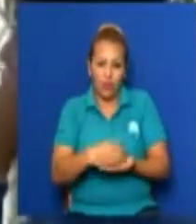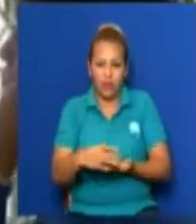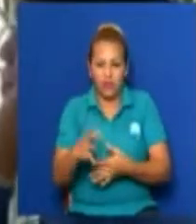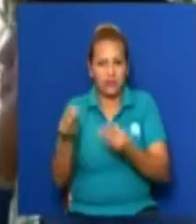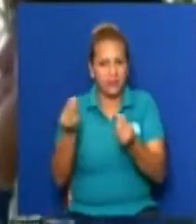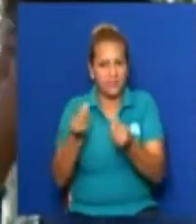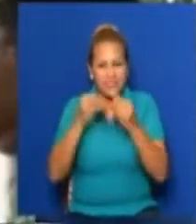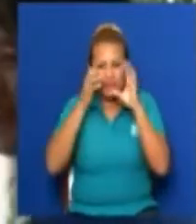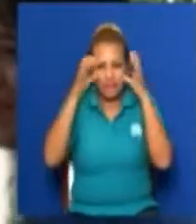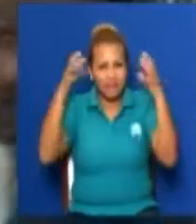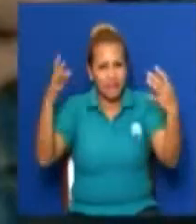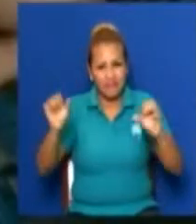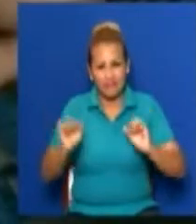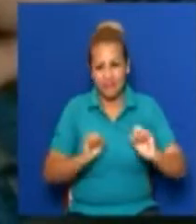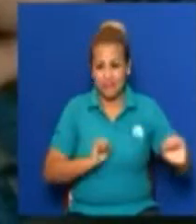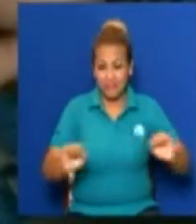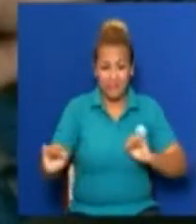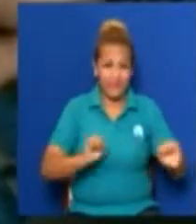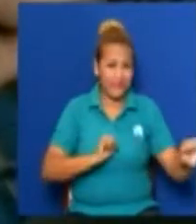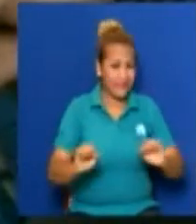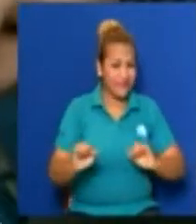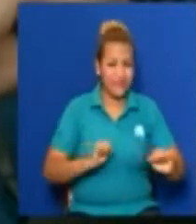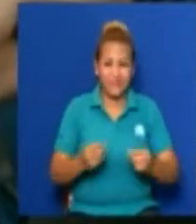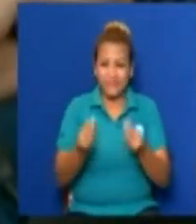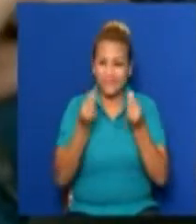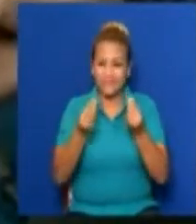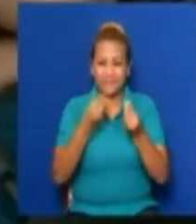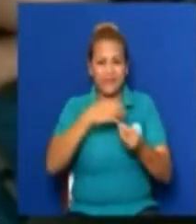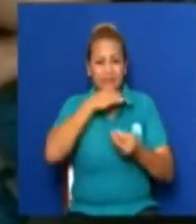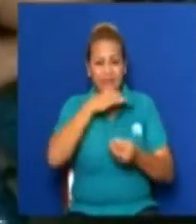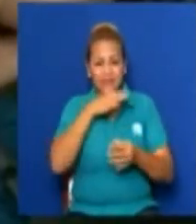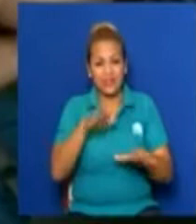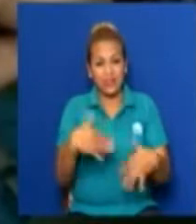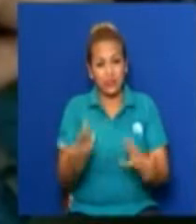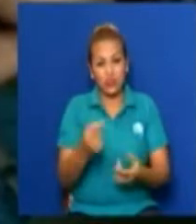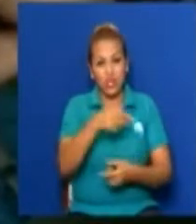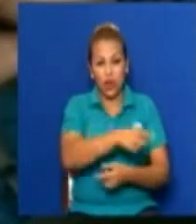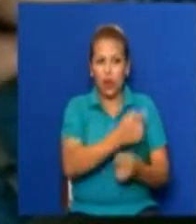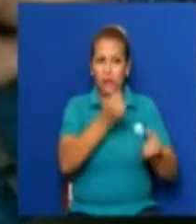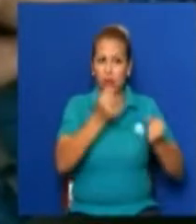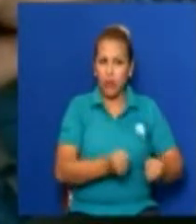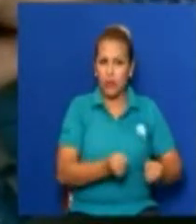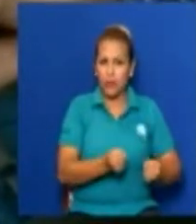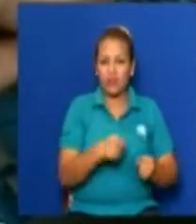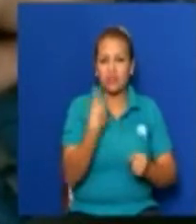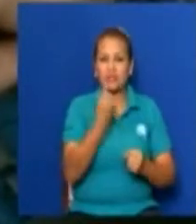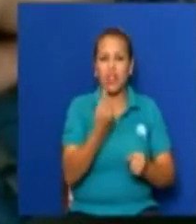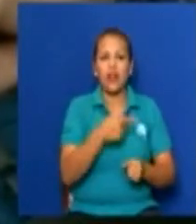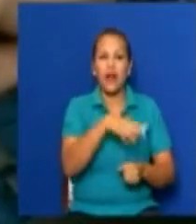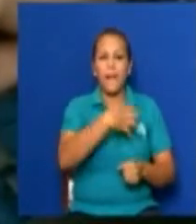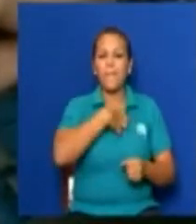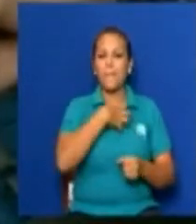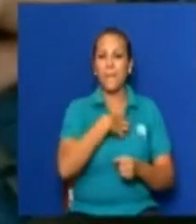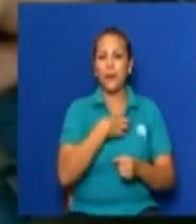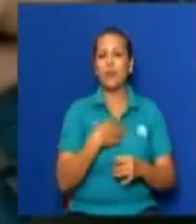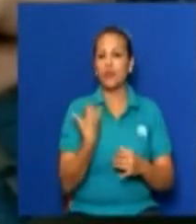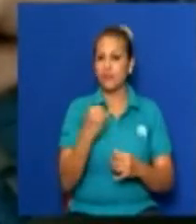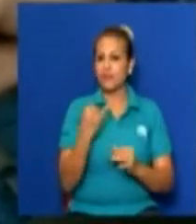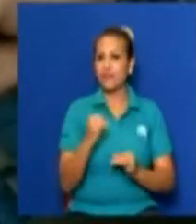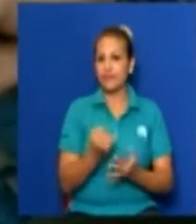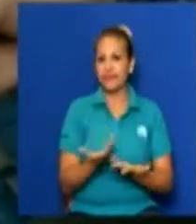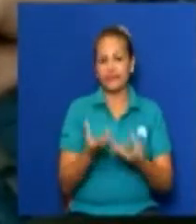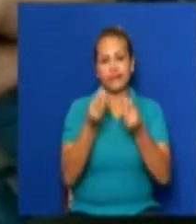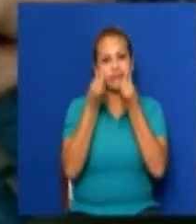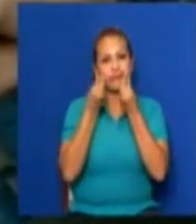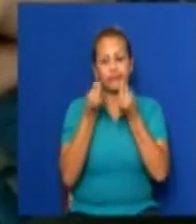esta dinámica de la vida, los hombres solo se dedican a ellos en la mañana, ¿verdad? Yo no sé si todos, pero la